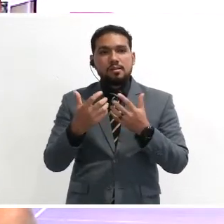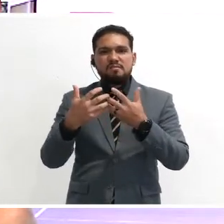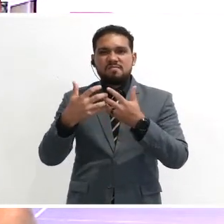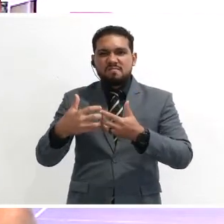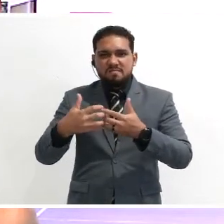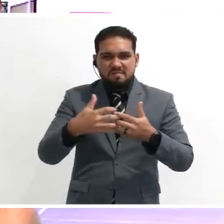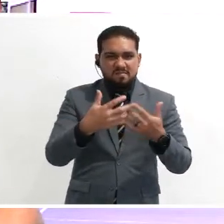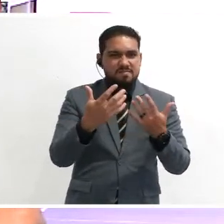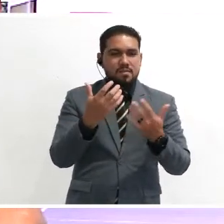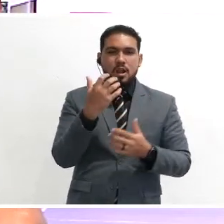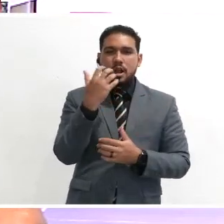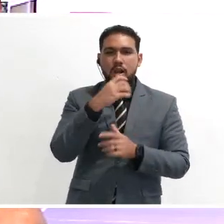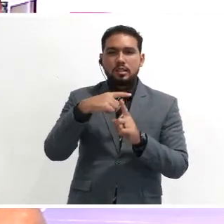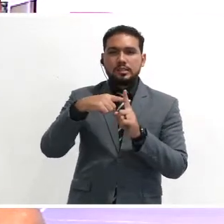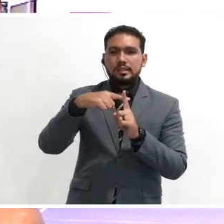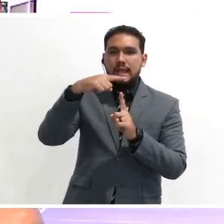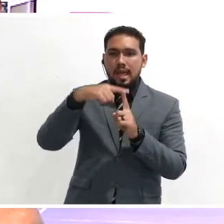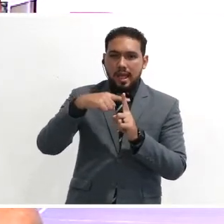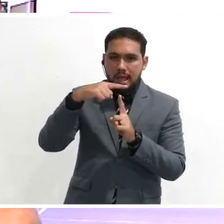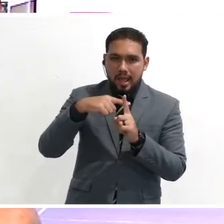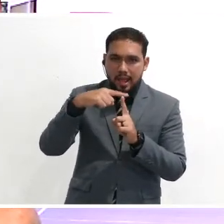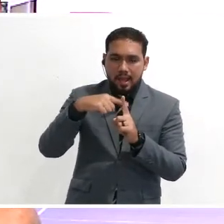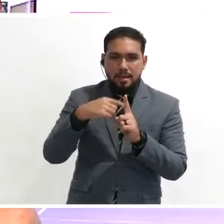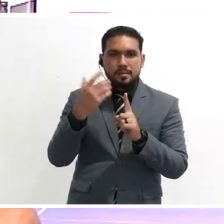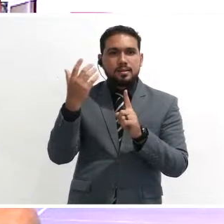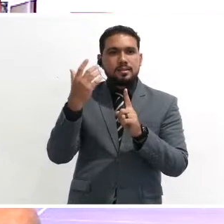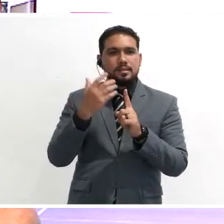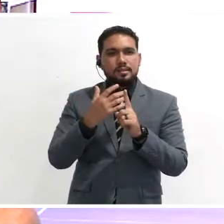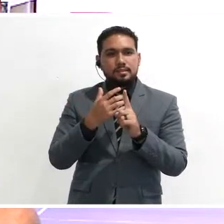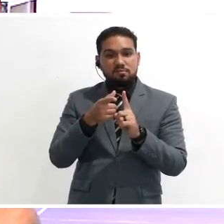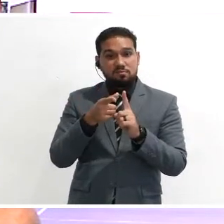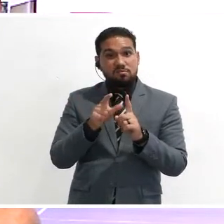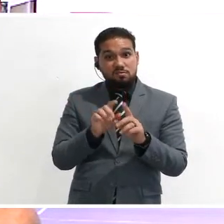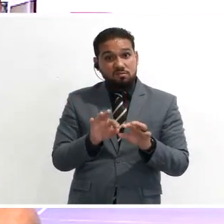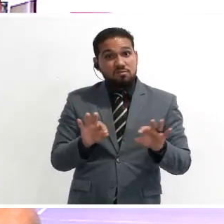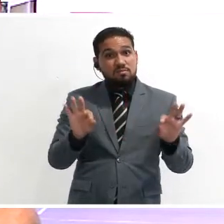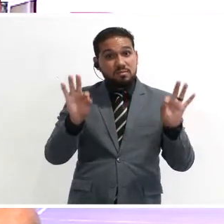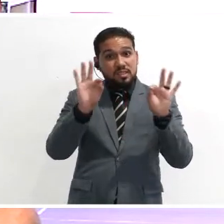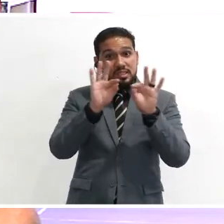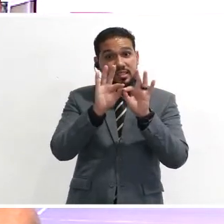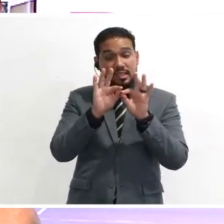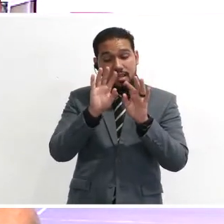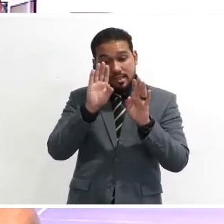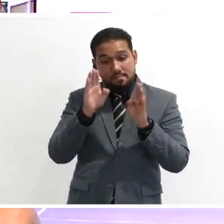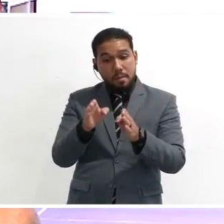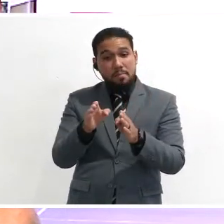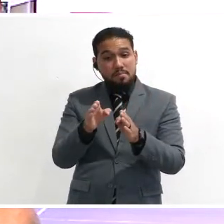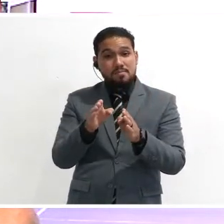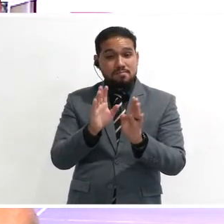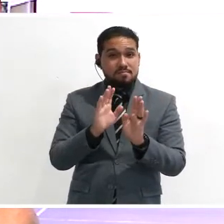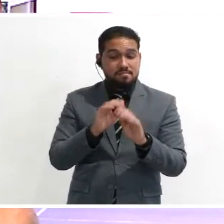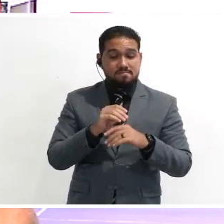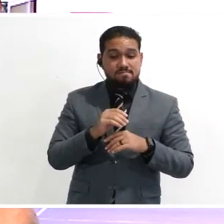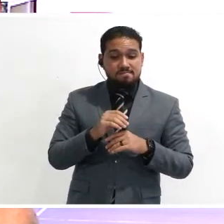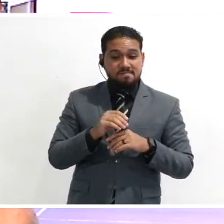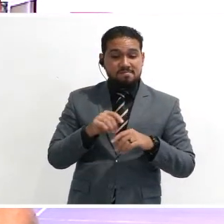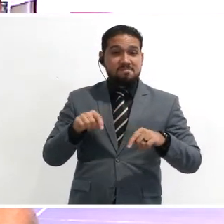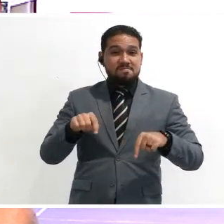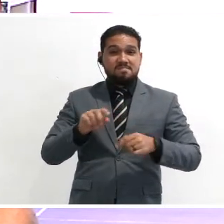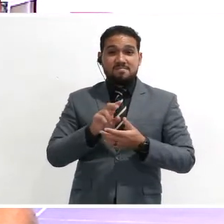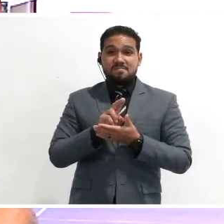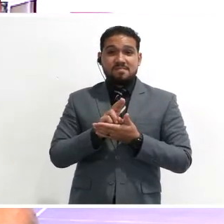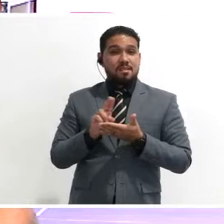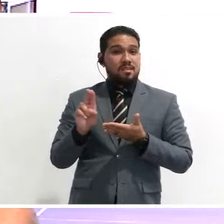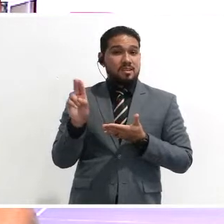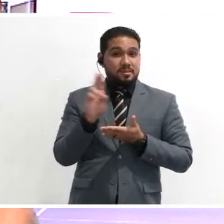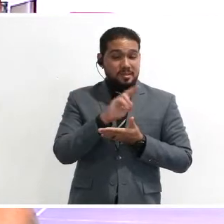y térmicas que también Paul nos decía que son un aspecto crítico. Yo creo que para UNICARIBE y